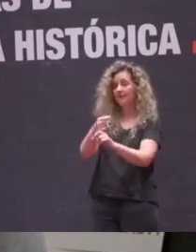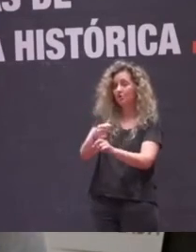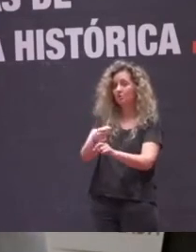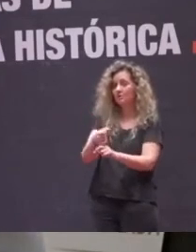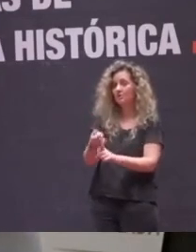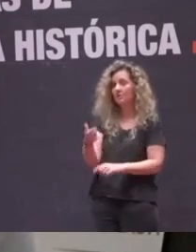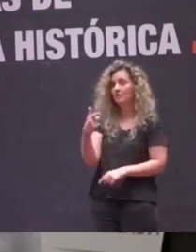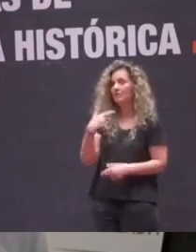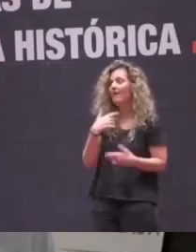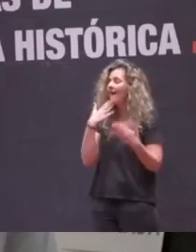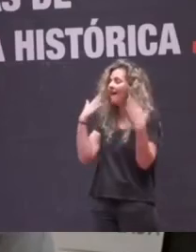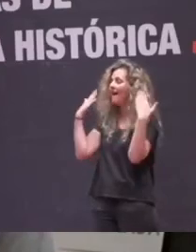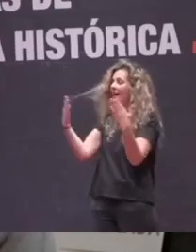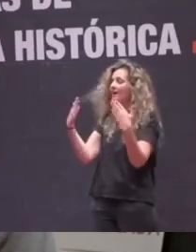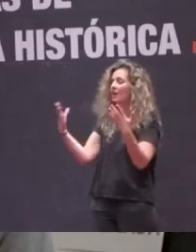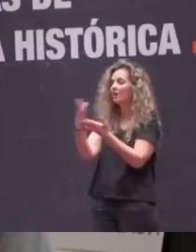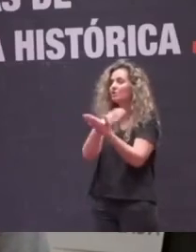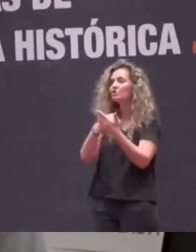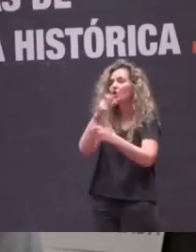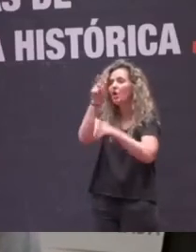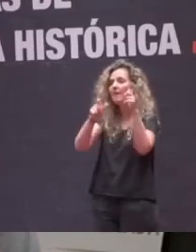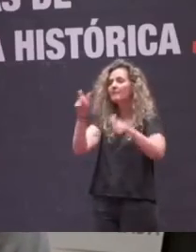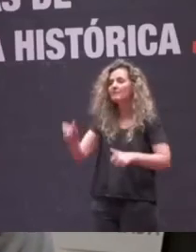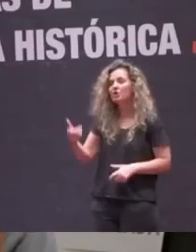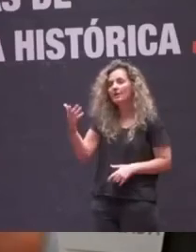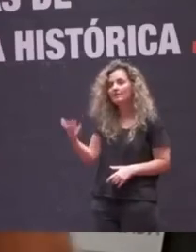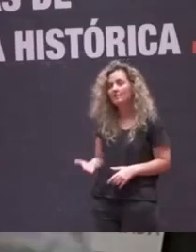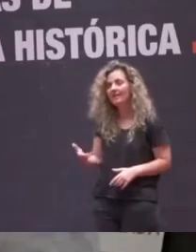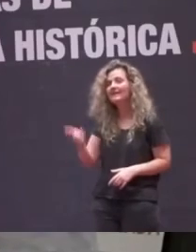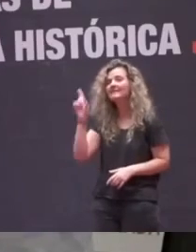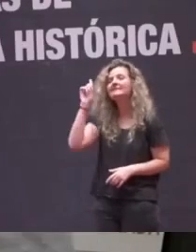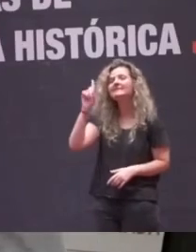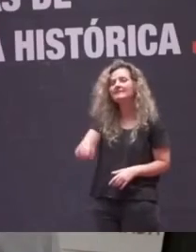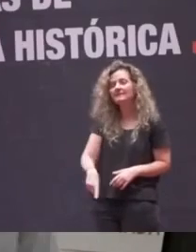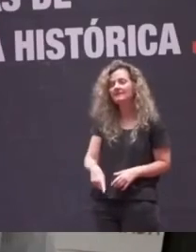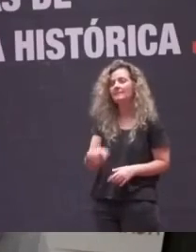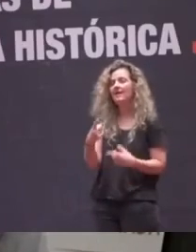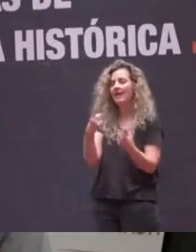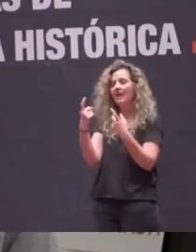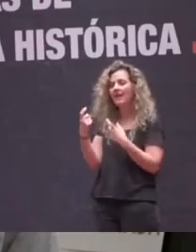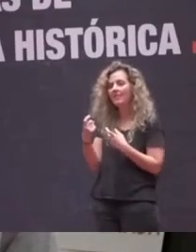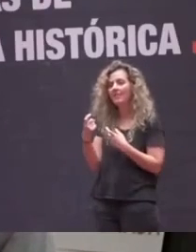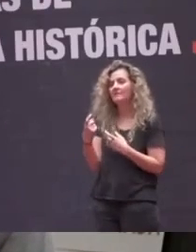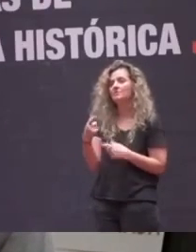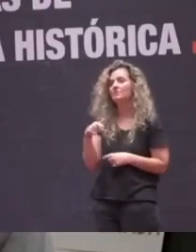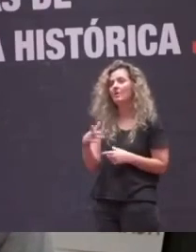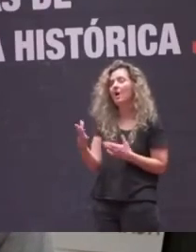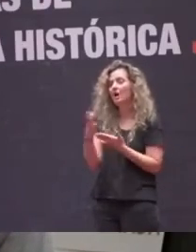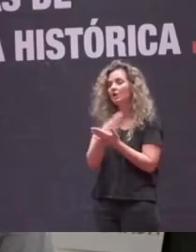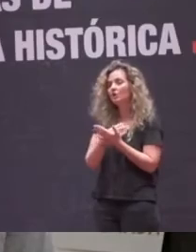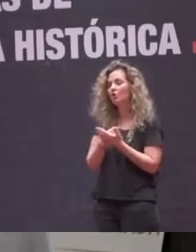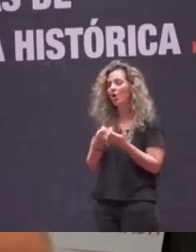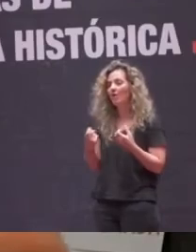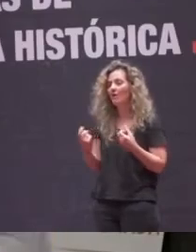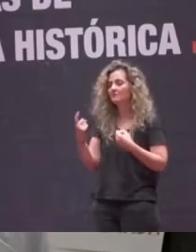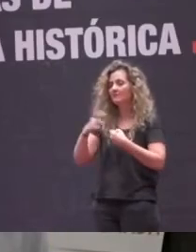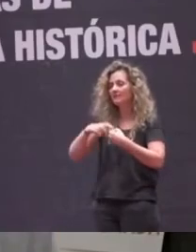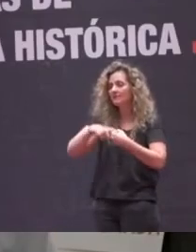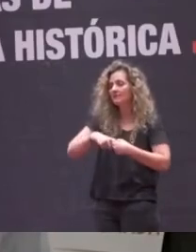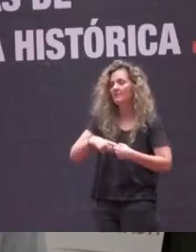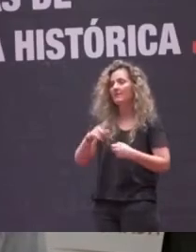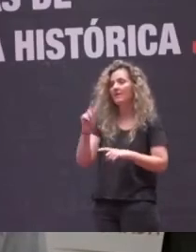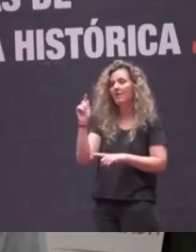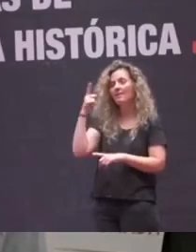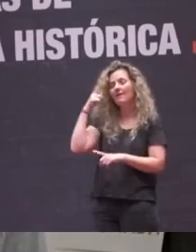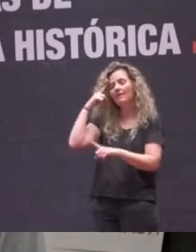Pues, o meu agradecemento a todas esas persoas imprescindibles, mas tamén as necesarias que aportaron en todo este proceso, bueno, pues, o éxito